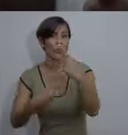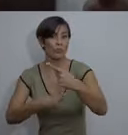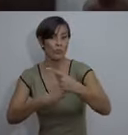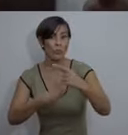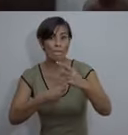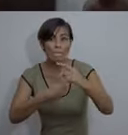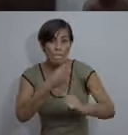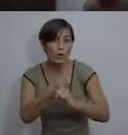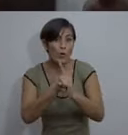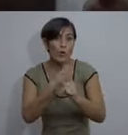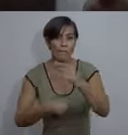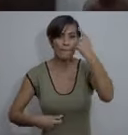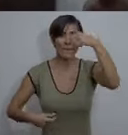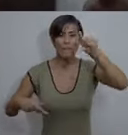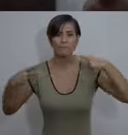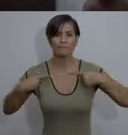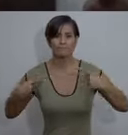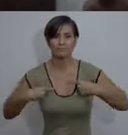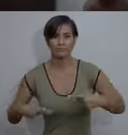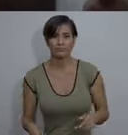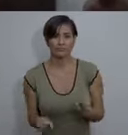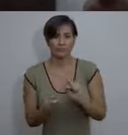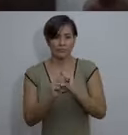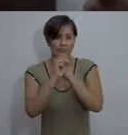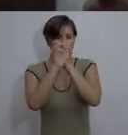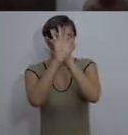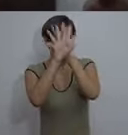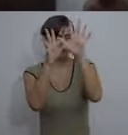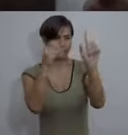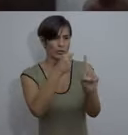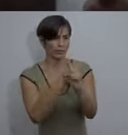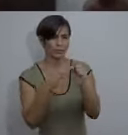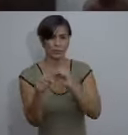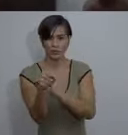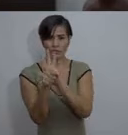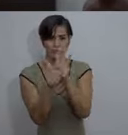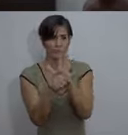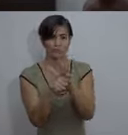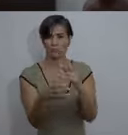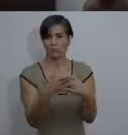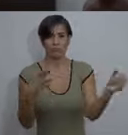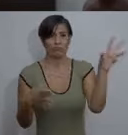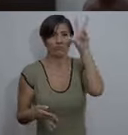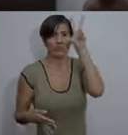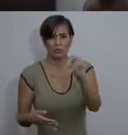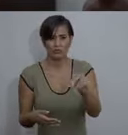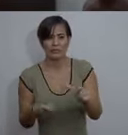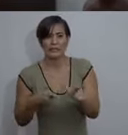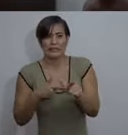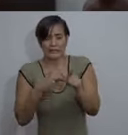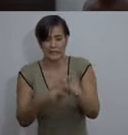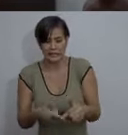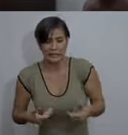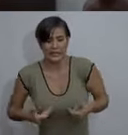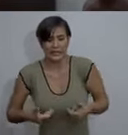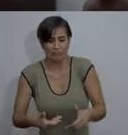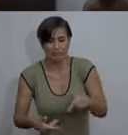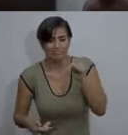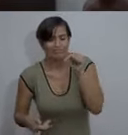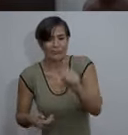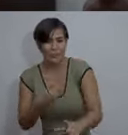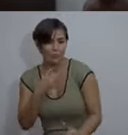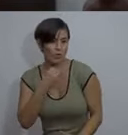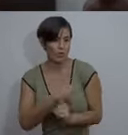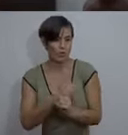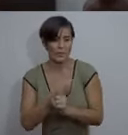para las personas por eso debemos tener claro que el problema del coronavirus no se ha resuelto el virus sigue allí en las calles haciendo